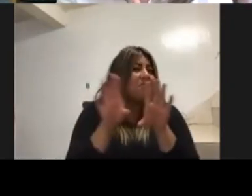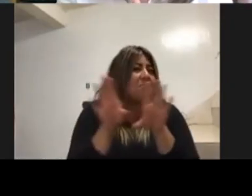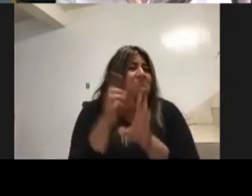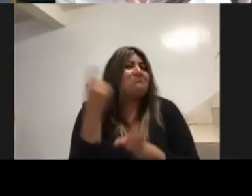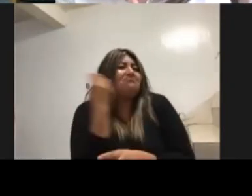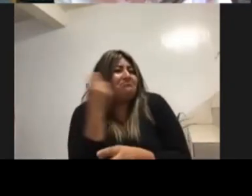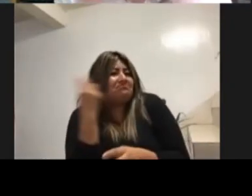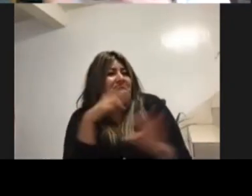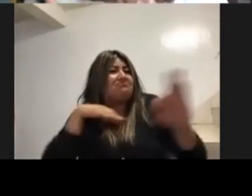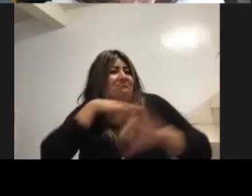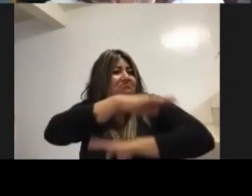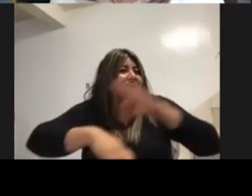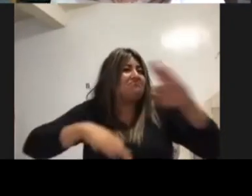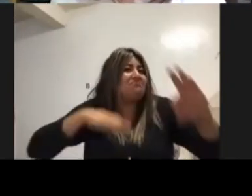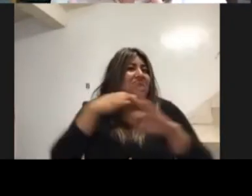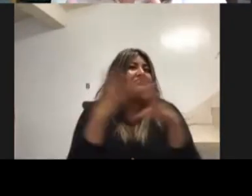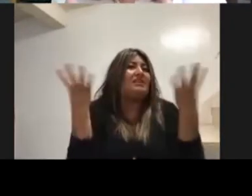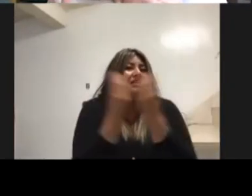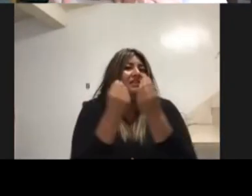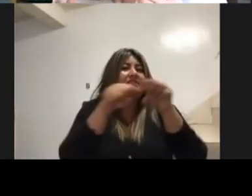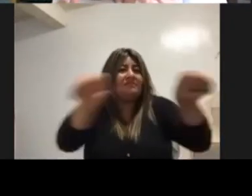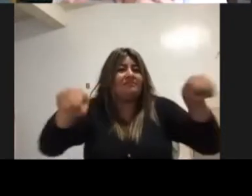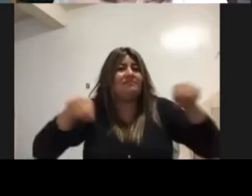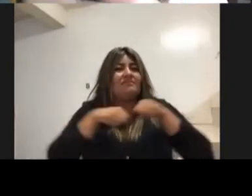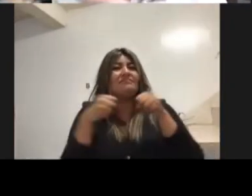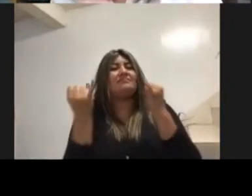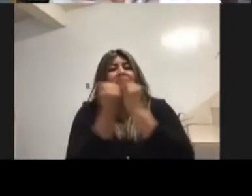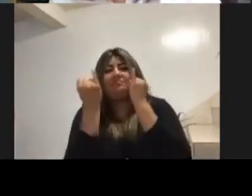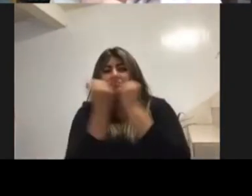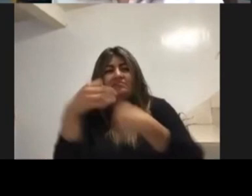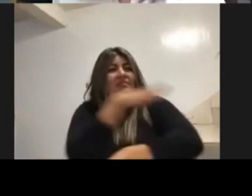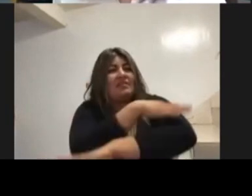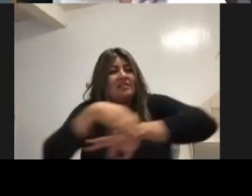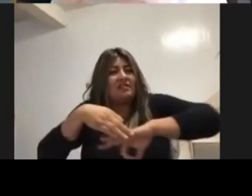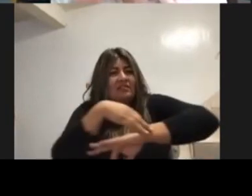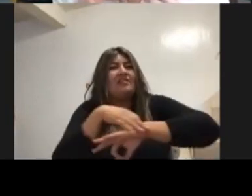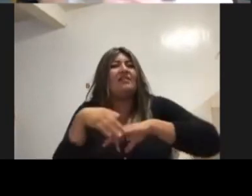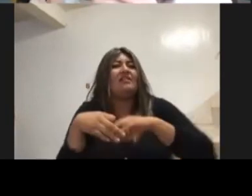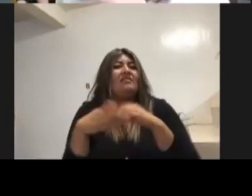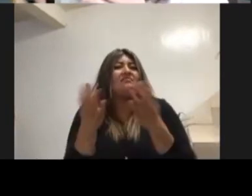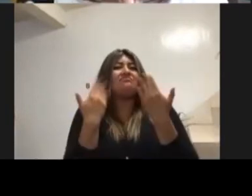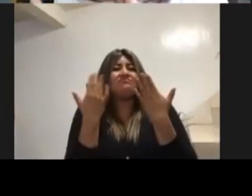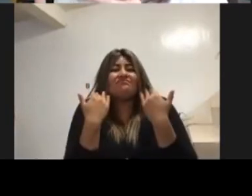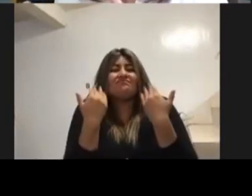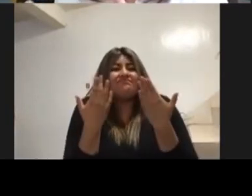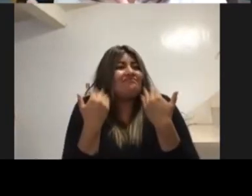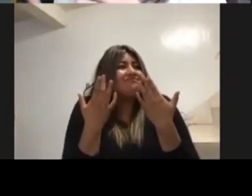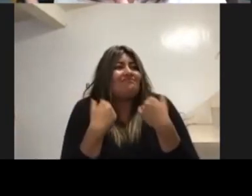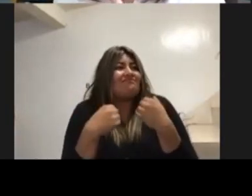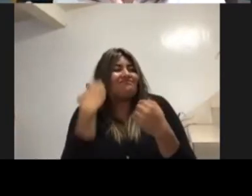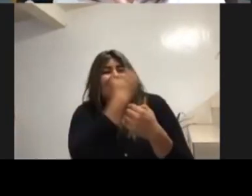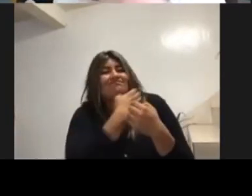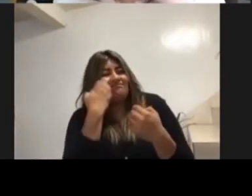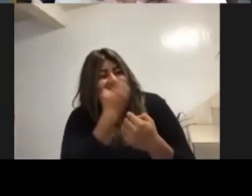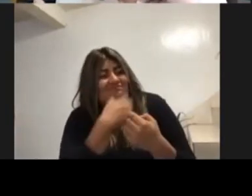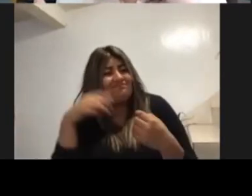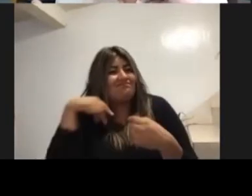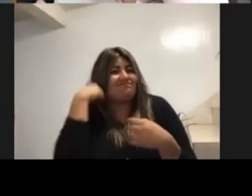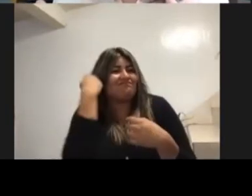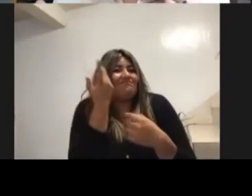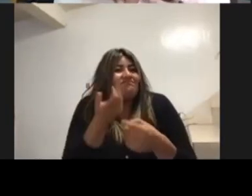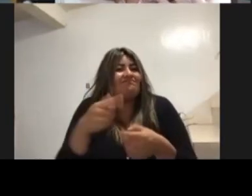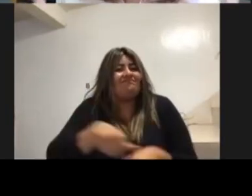también es cierto que hay familias que no optan por ese servicio, que optan por un servicio escolarizado de educación